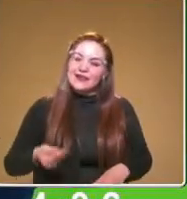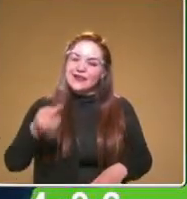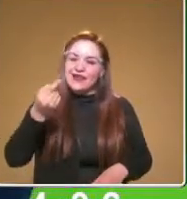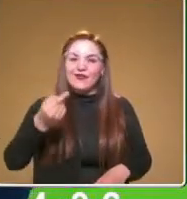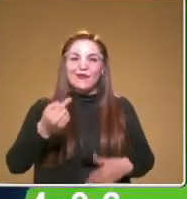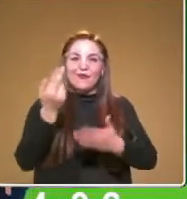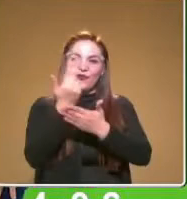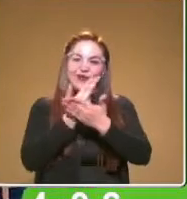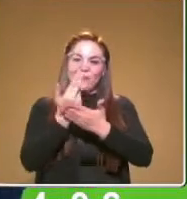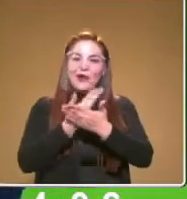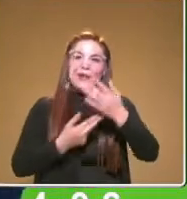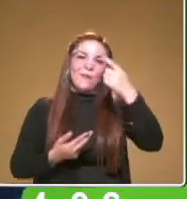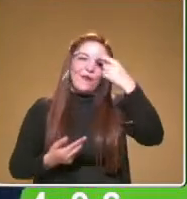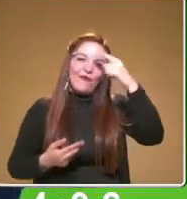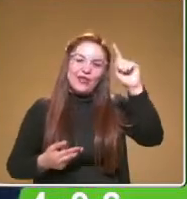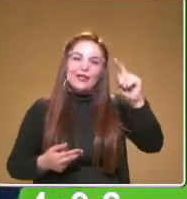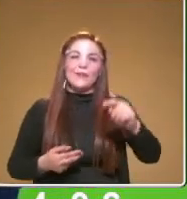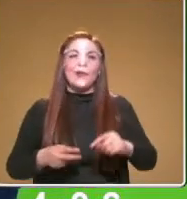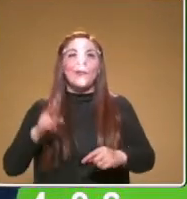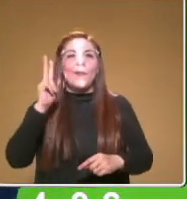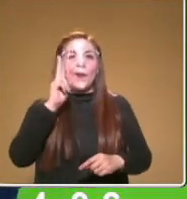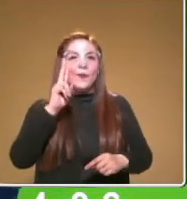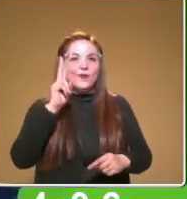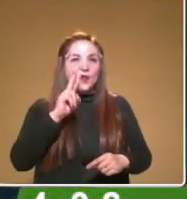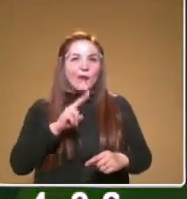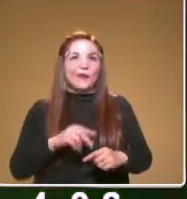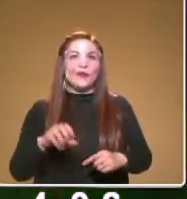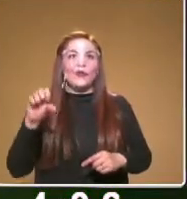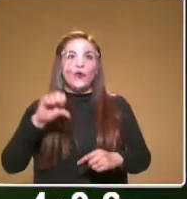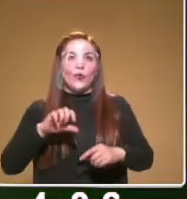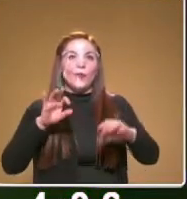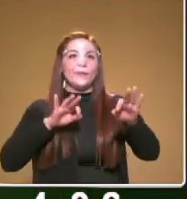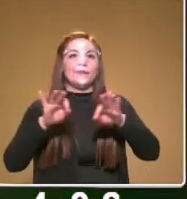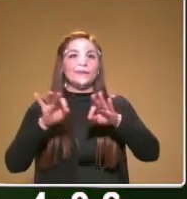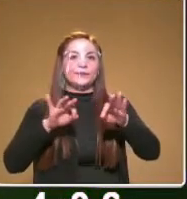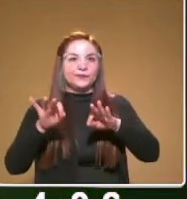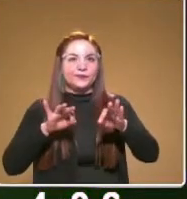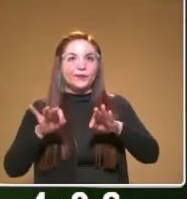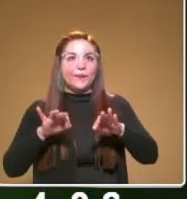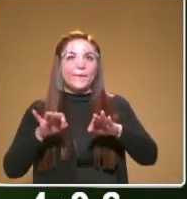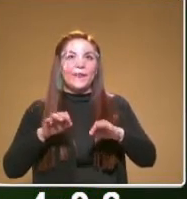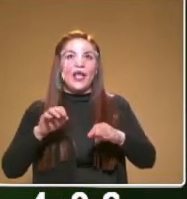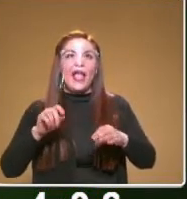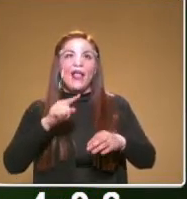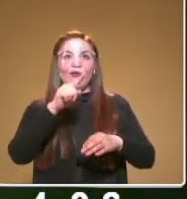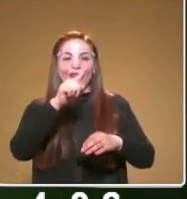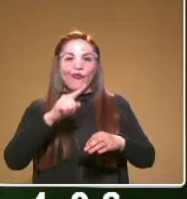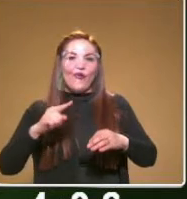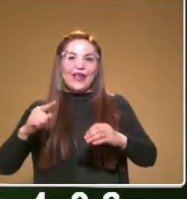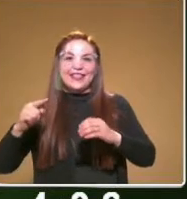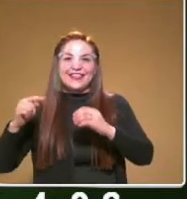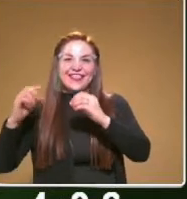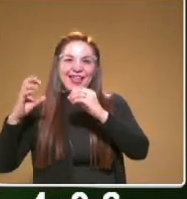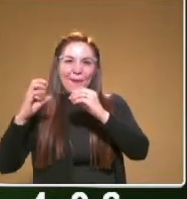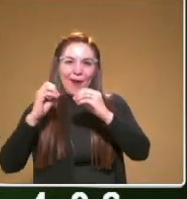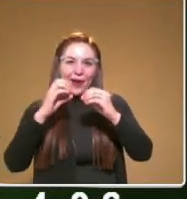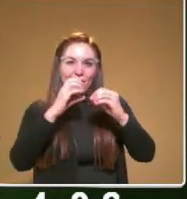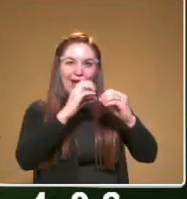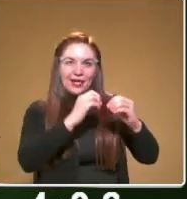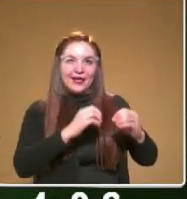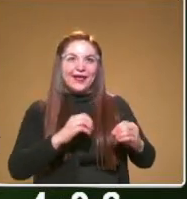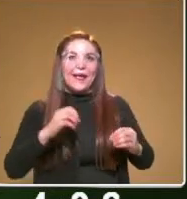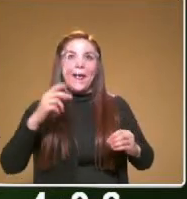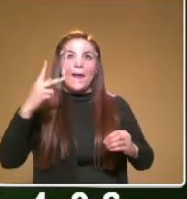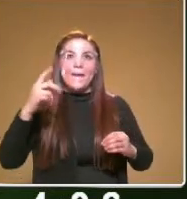tiempo, pero no te preocupes, vamos a ver qué tal, maestra, porque te dijimos que hoy íbamos a trabajar con los fantasmitas de esto del videojuego, ¿cómo se llama este,